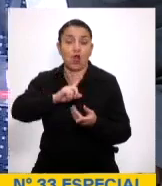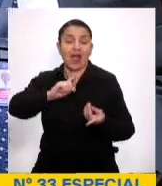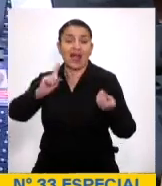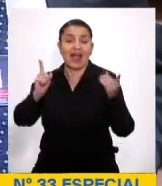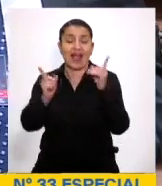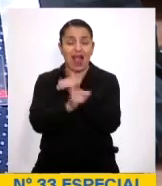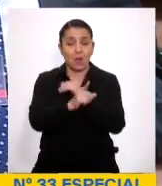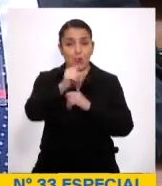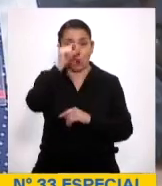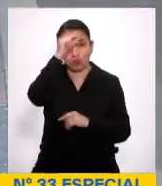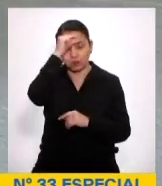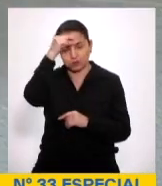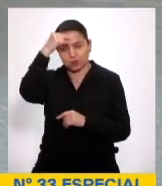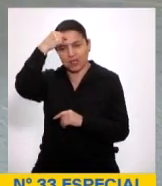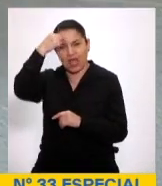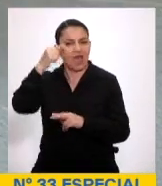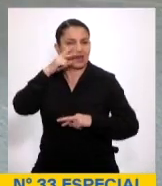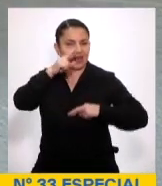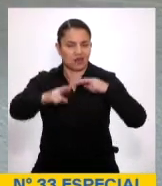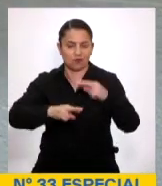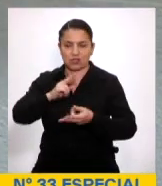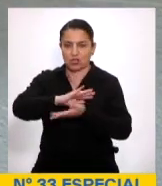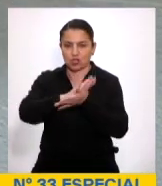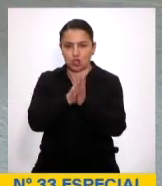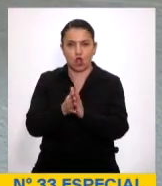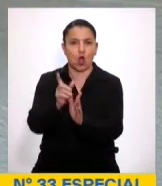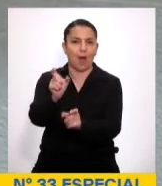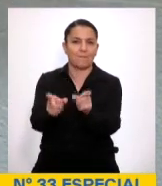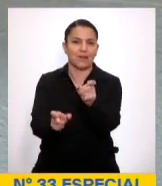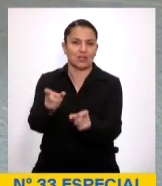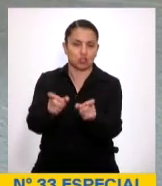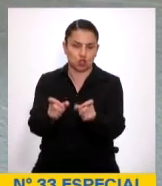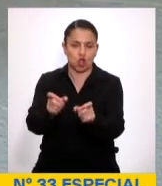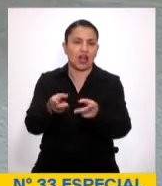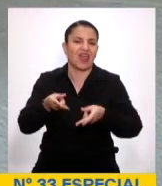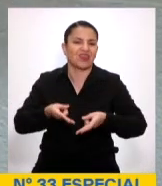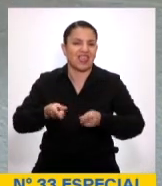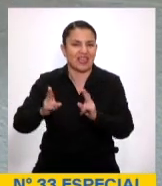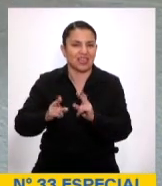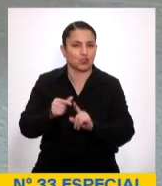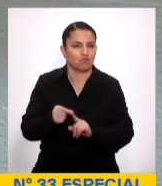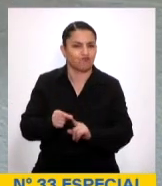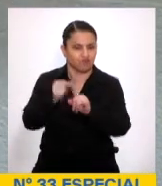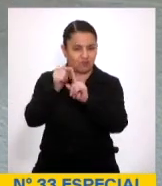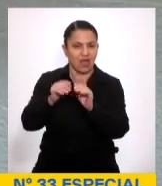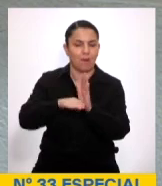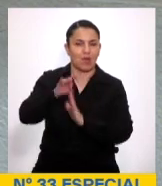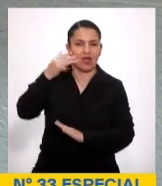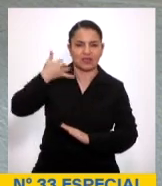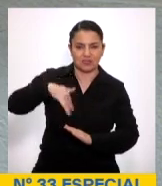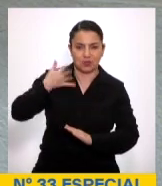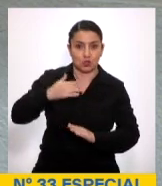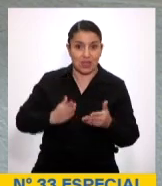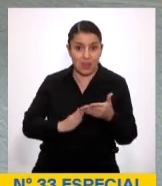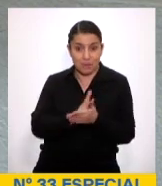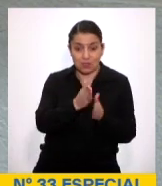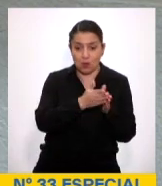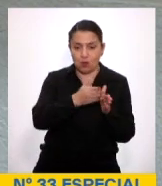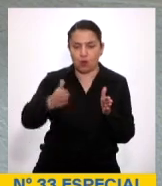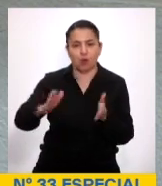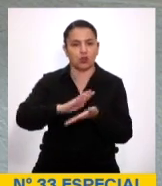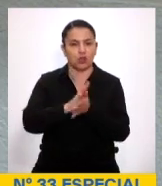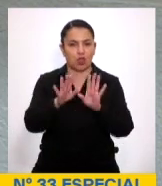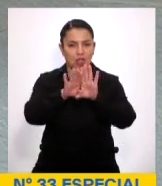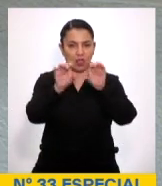revolucionar todo y poner a la persona humana y sus derechos inalienables Como principio y fin de todo sistema de gobierno